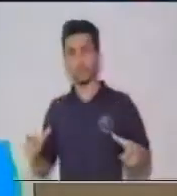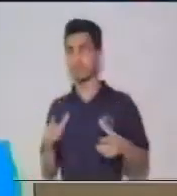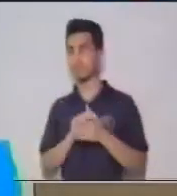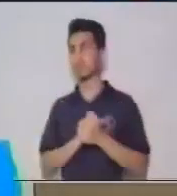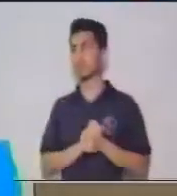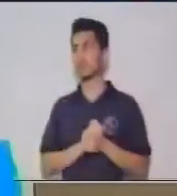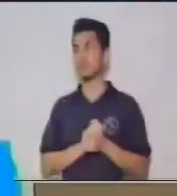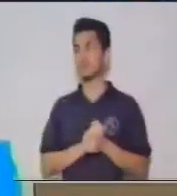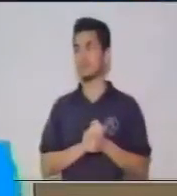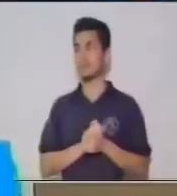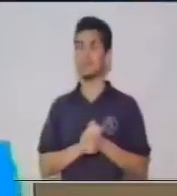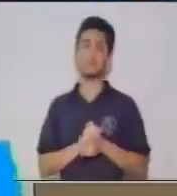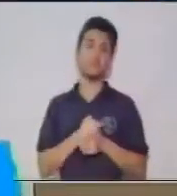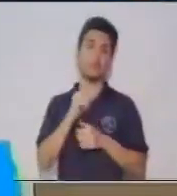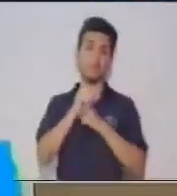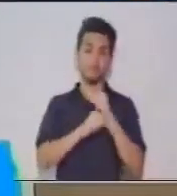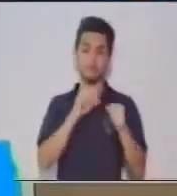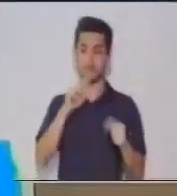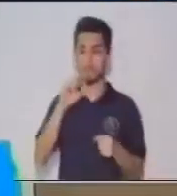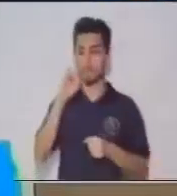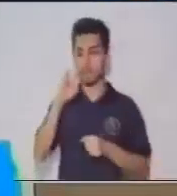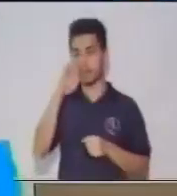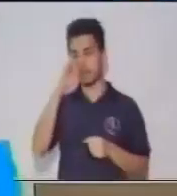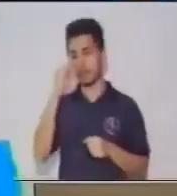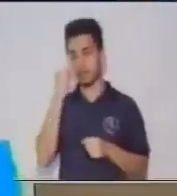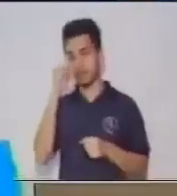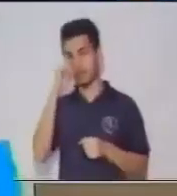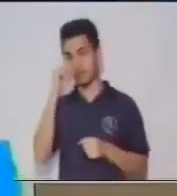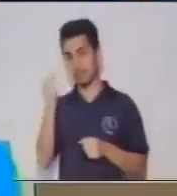Y frutita.